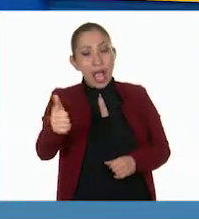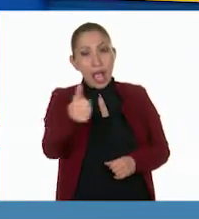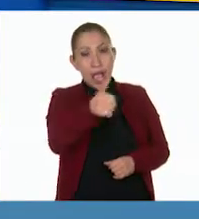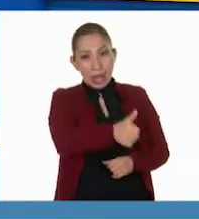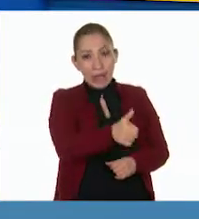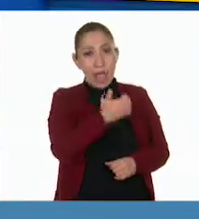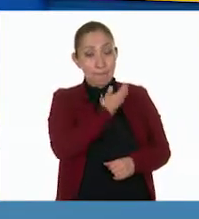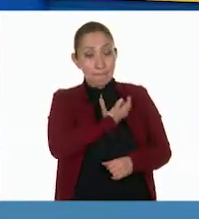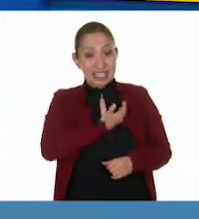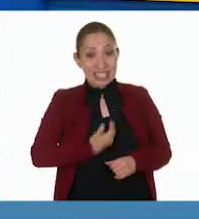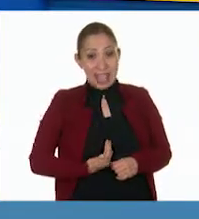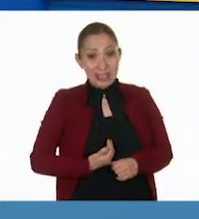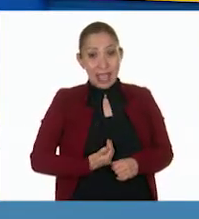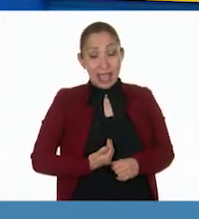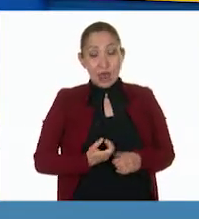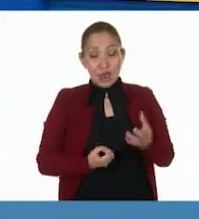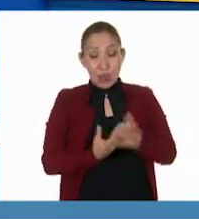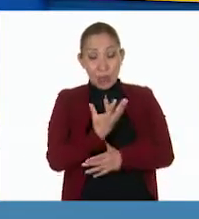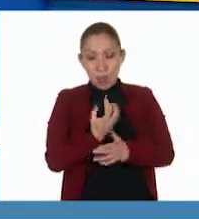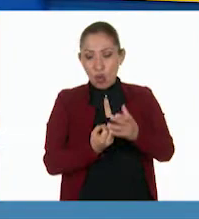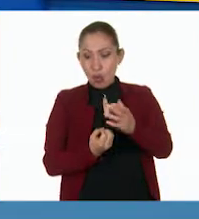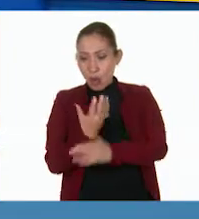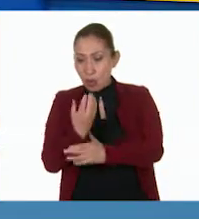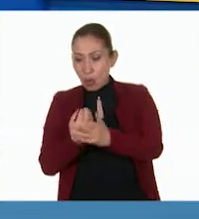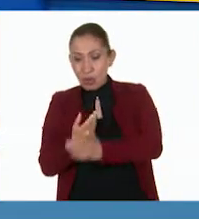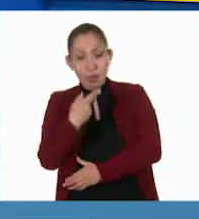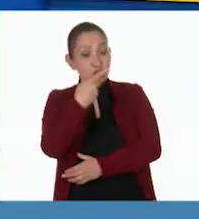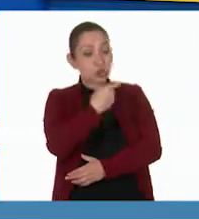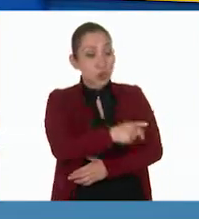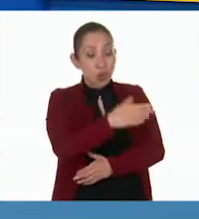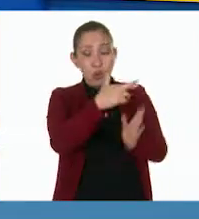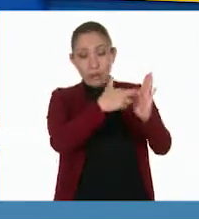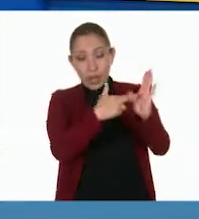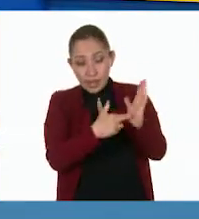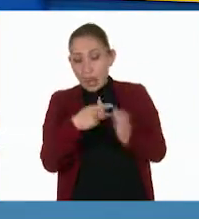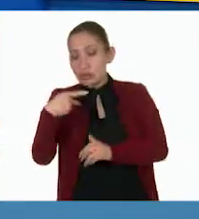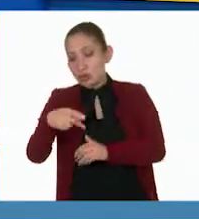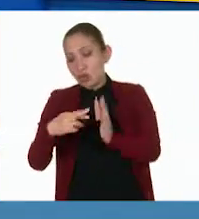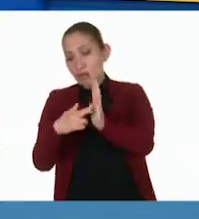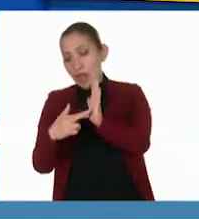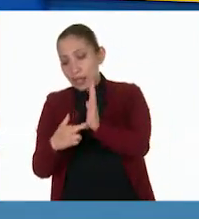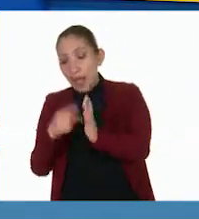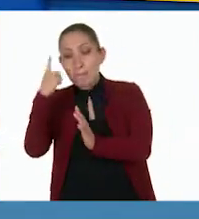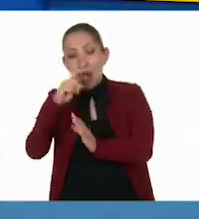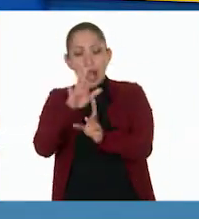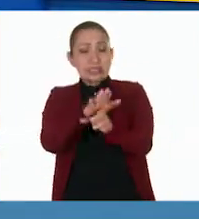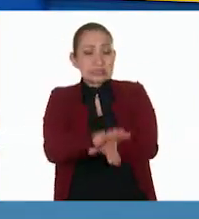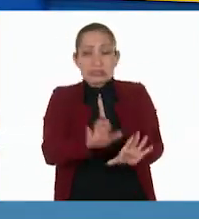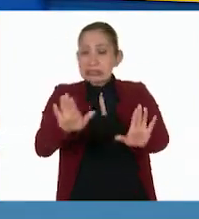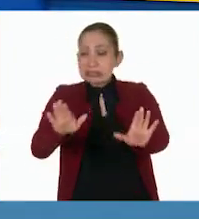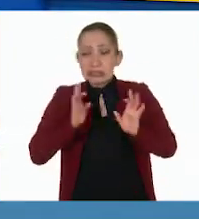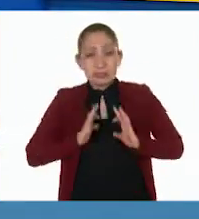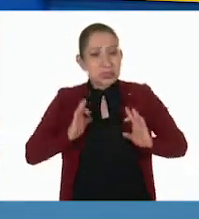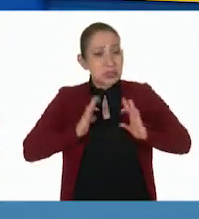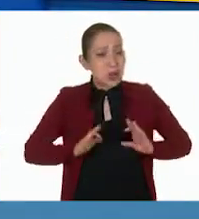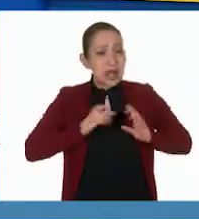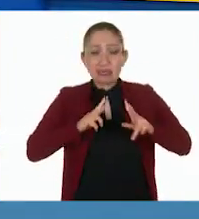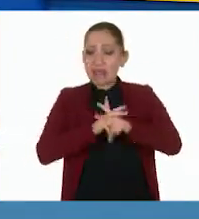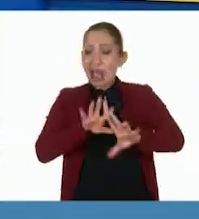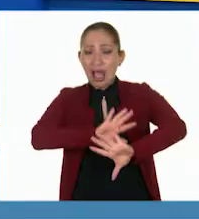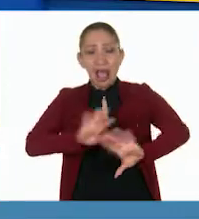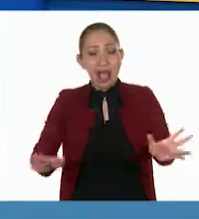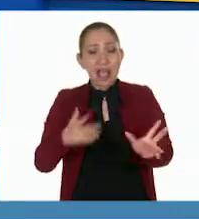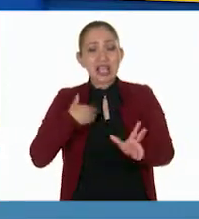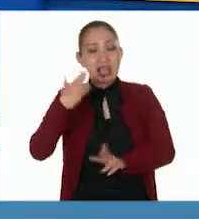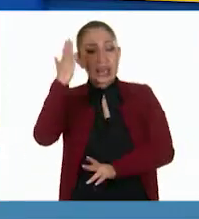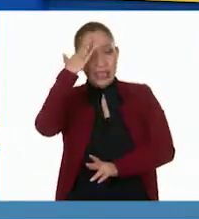siguientes presidentes que tomó el mandato fue implementando sus propias medidas para reprimir los levantamientos rebeldes y asegurarse la lealtad de los